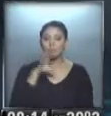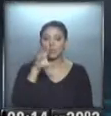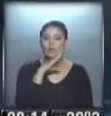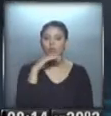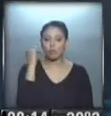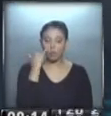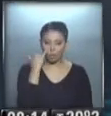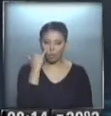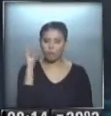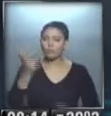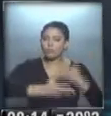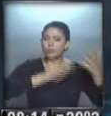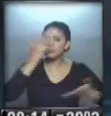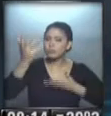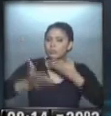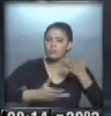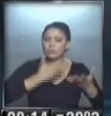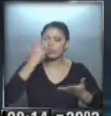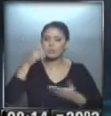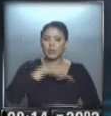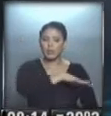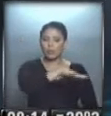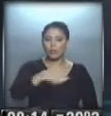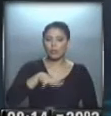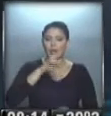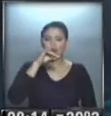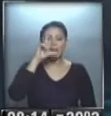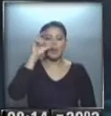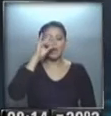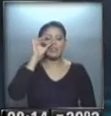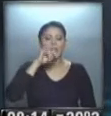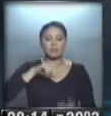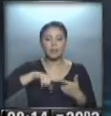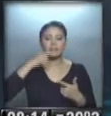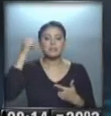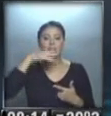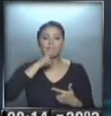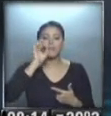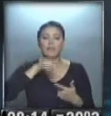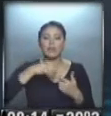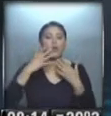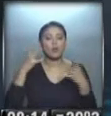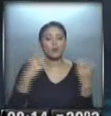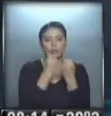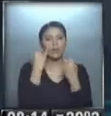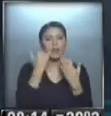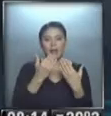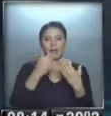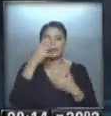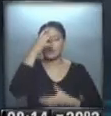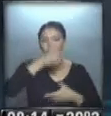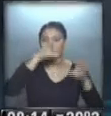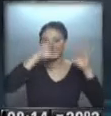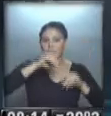jujuy y los focos de incendio que se desarrollaban en el departamento de ledesma y santabárbara están controlados por la acción de brigadistas y las lluvias que se